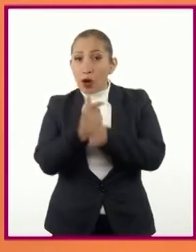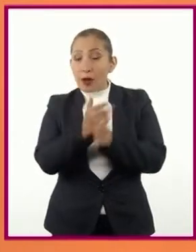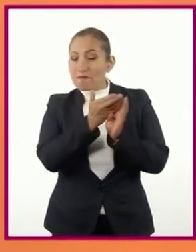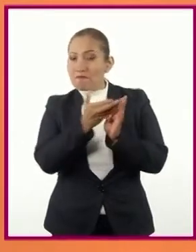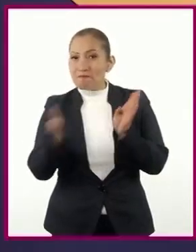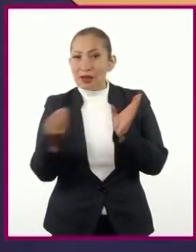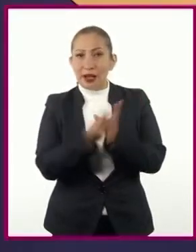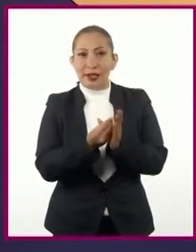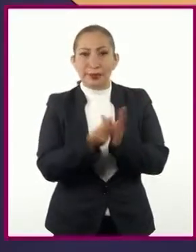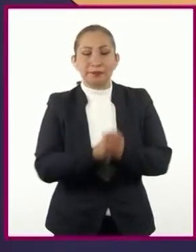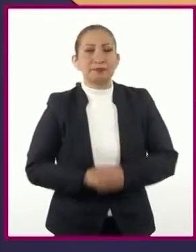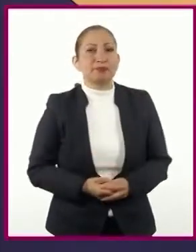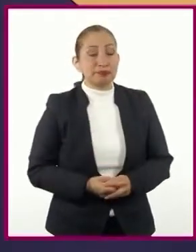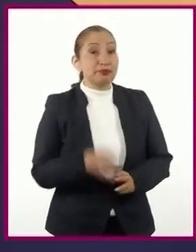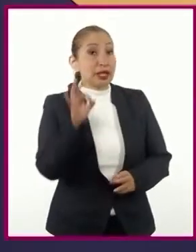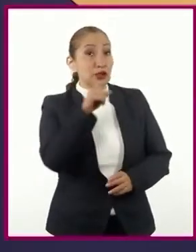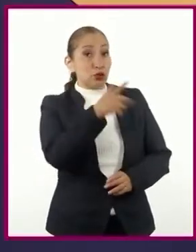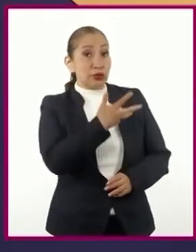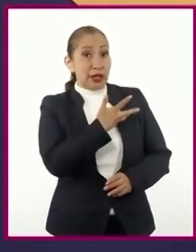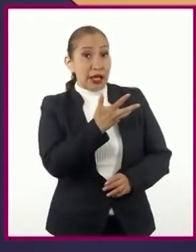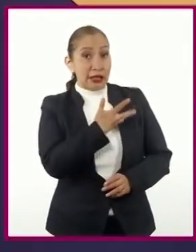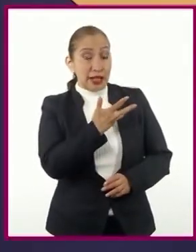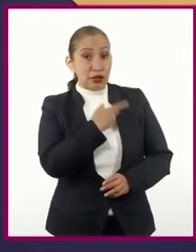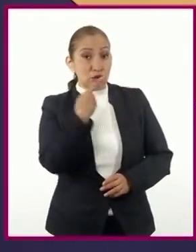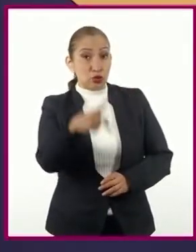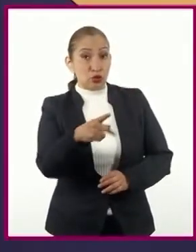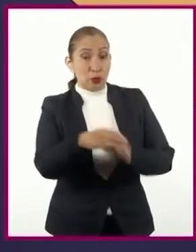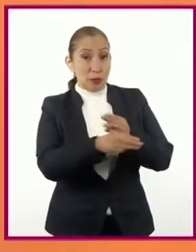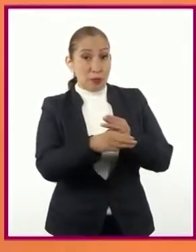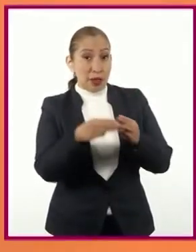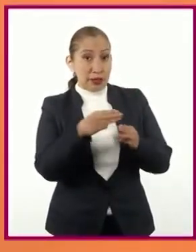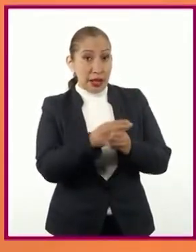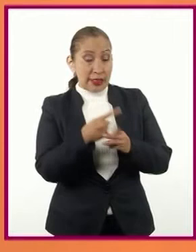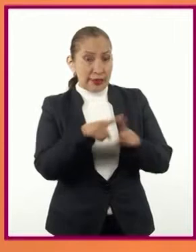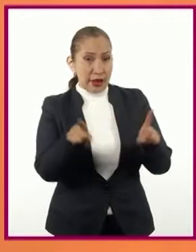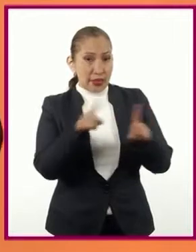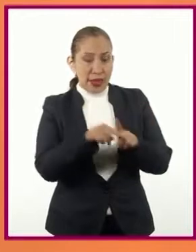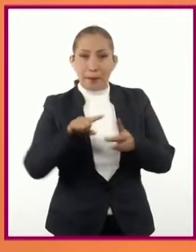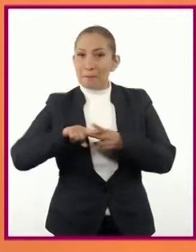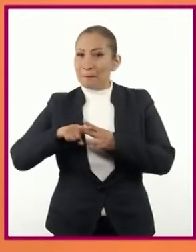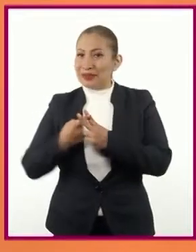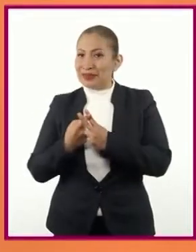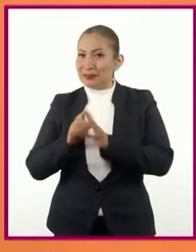durante la sesión. Y si cuentan con sus materiales, ¡comenzamos!